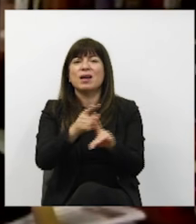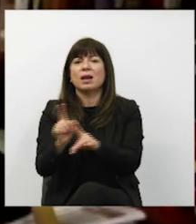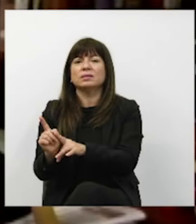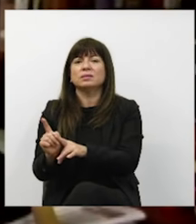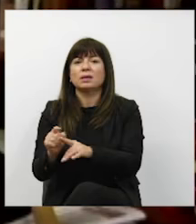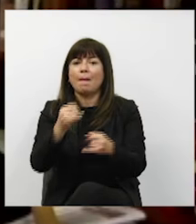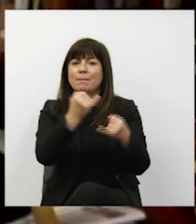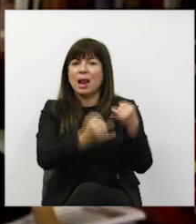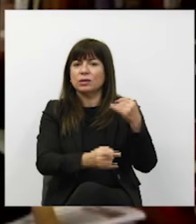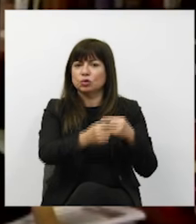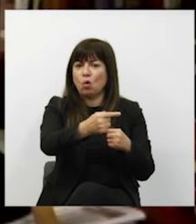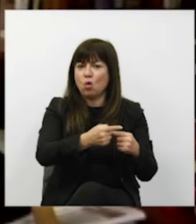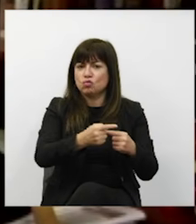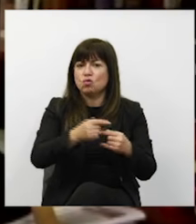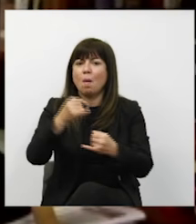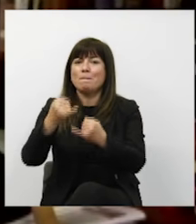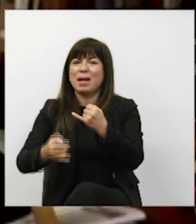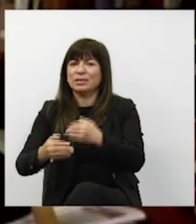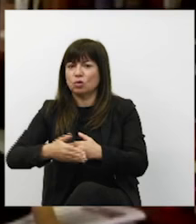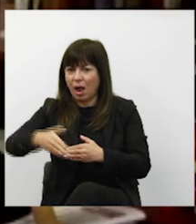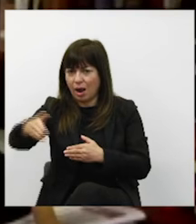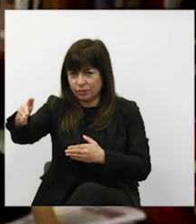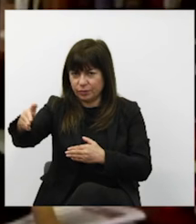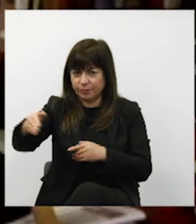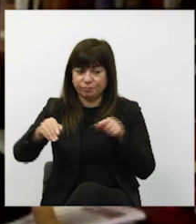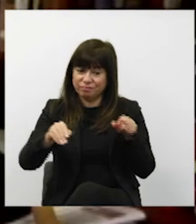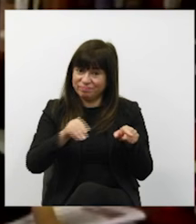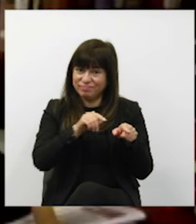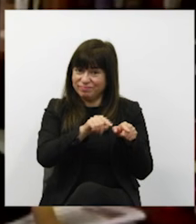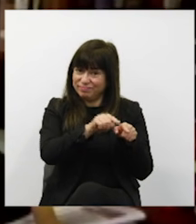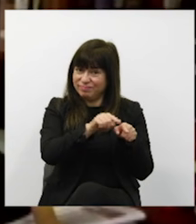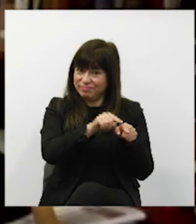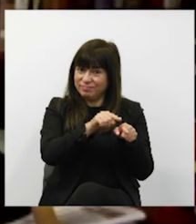Nicolás tiene mucha razón en cuáles van a ser los efectos de corto plazo